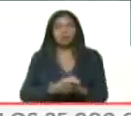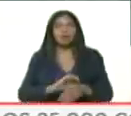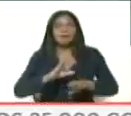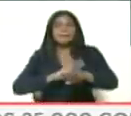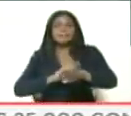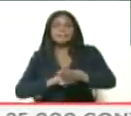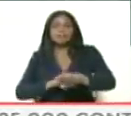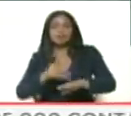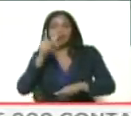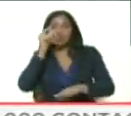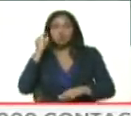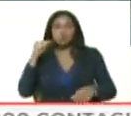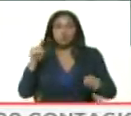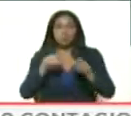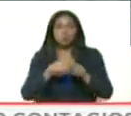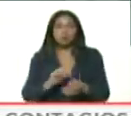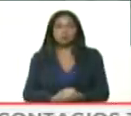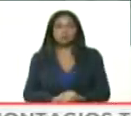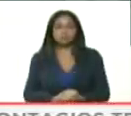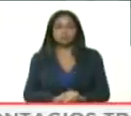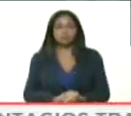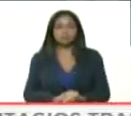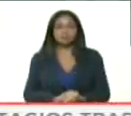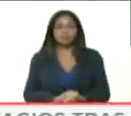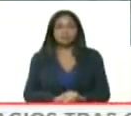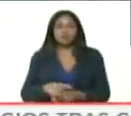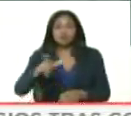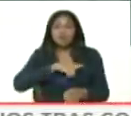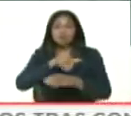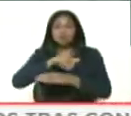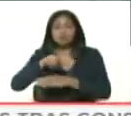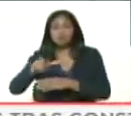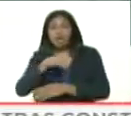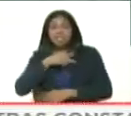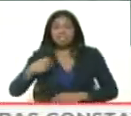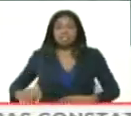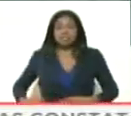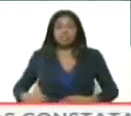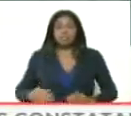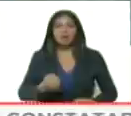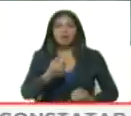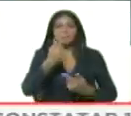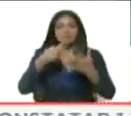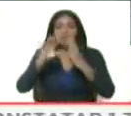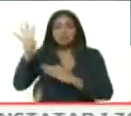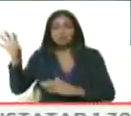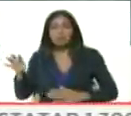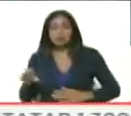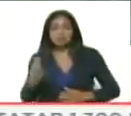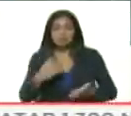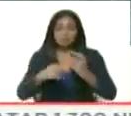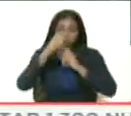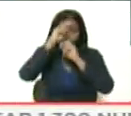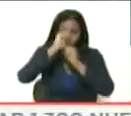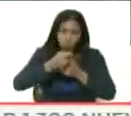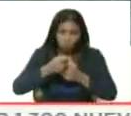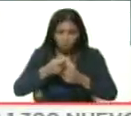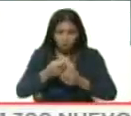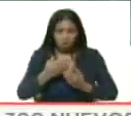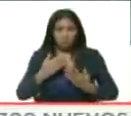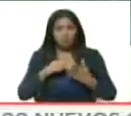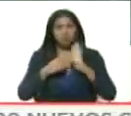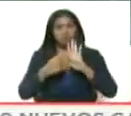médicos que cruzaron las fronteras de su país, lleven este reconocimiento en expresión